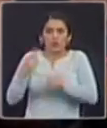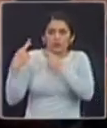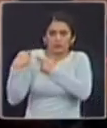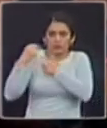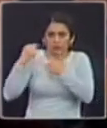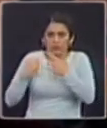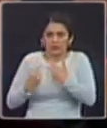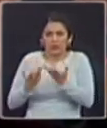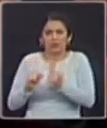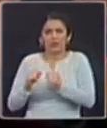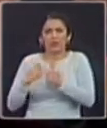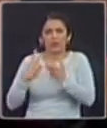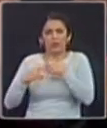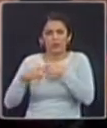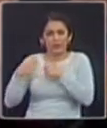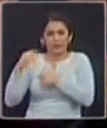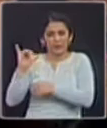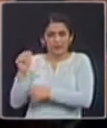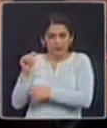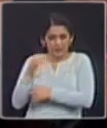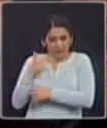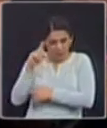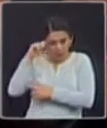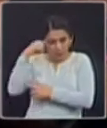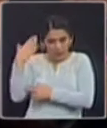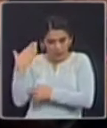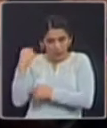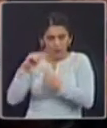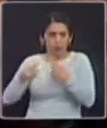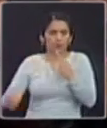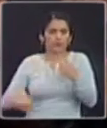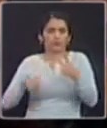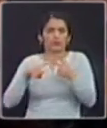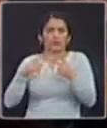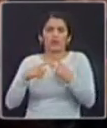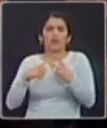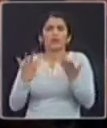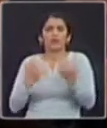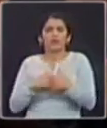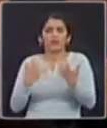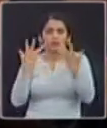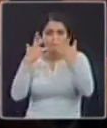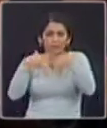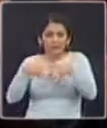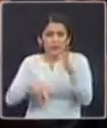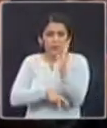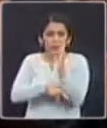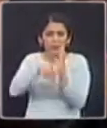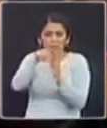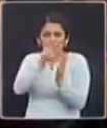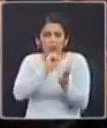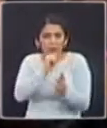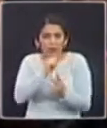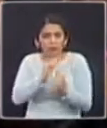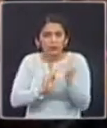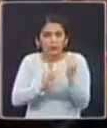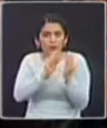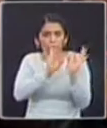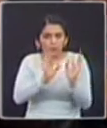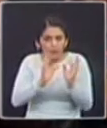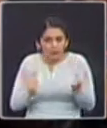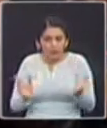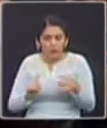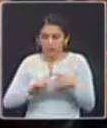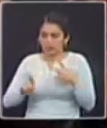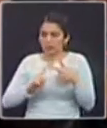le han respondido al Ecuador por los casos de la refinería inexistente, no le han respondido al Ecuador por los casos